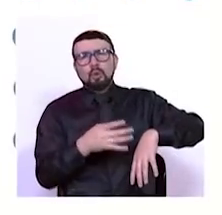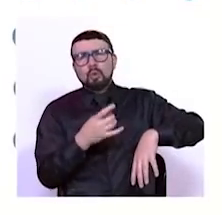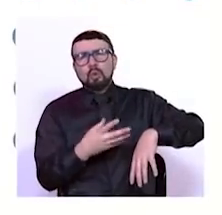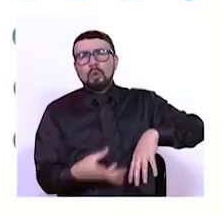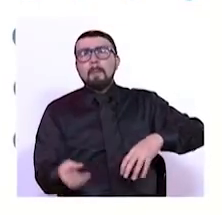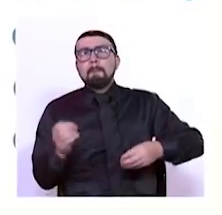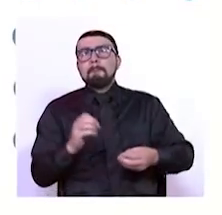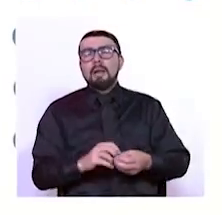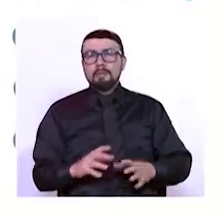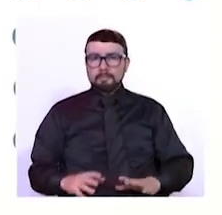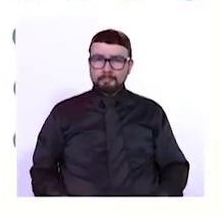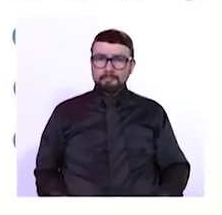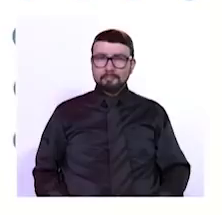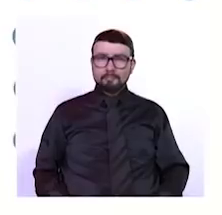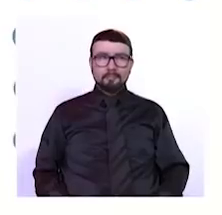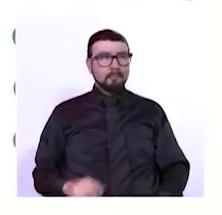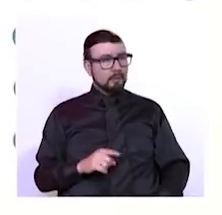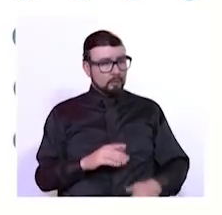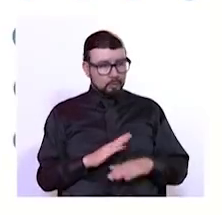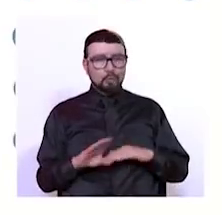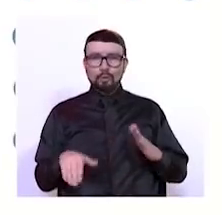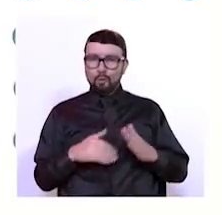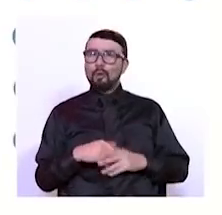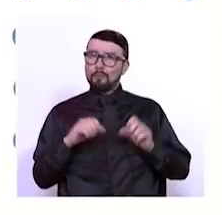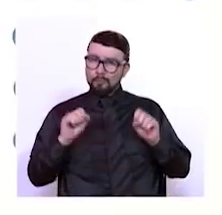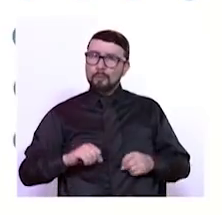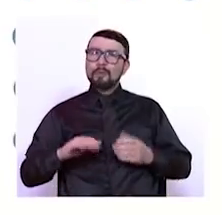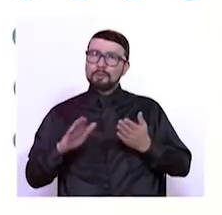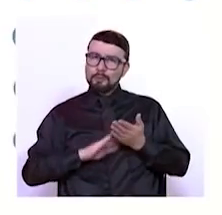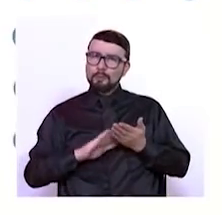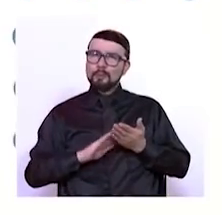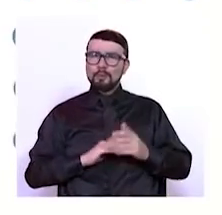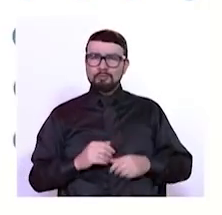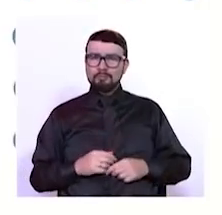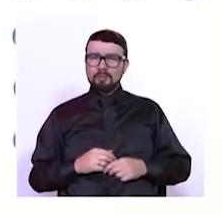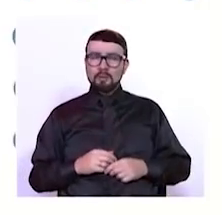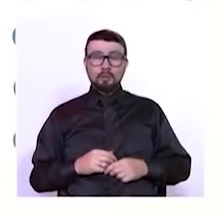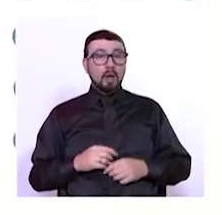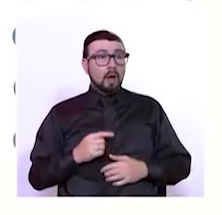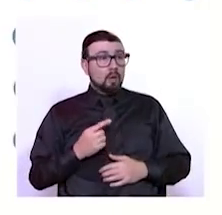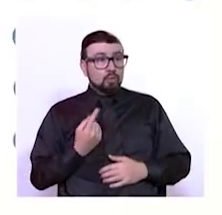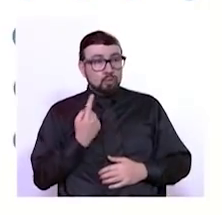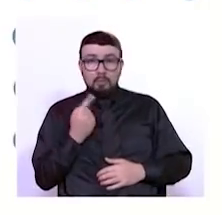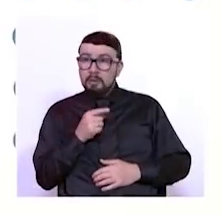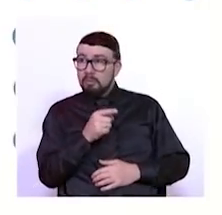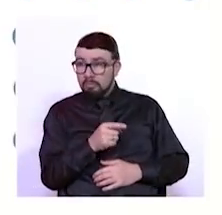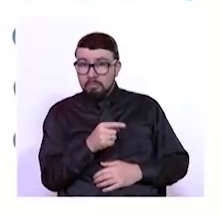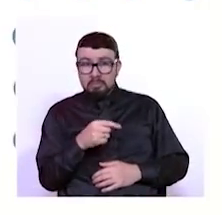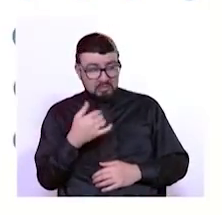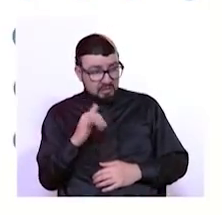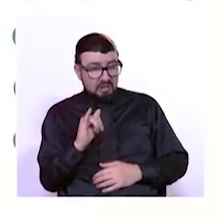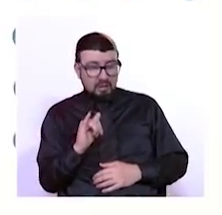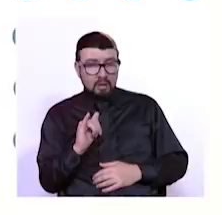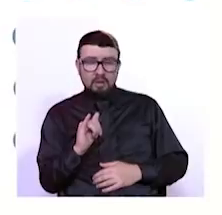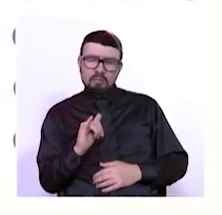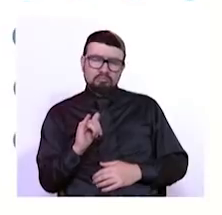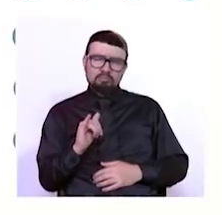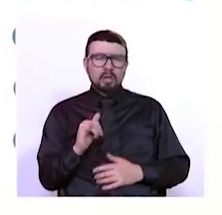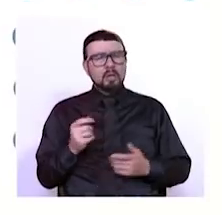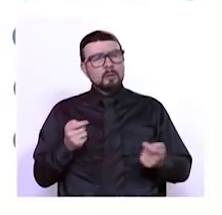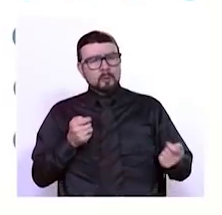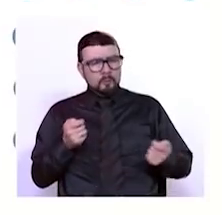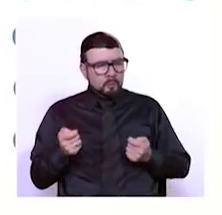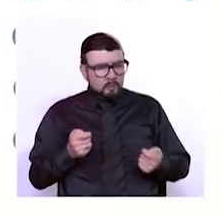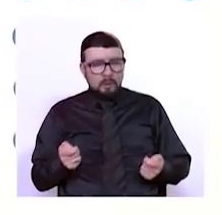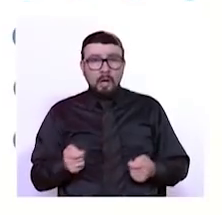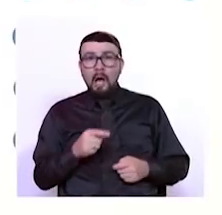tiene tratamiento y es muy importante, no solamente lo que nos ha pasado con muchas pacientes, darle tratamiento